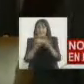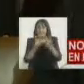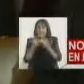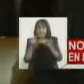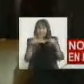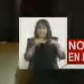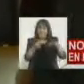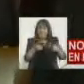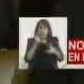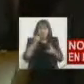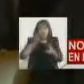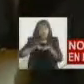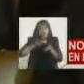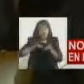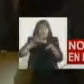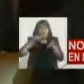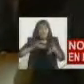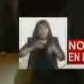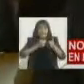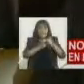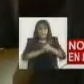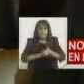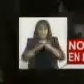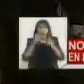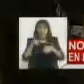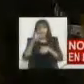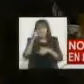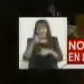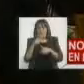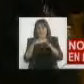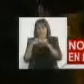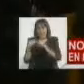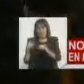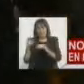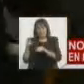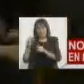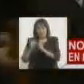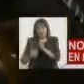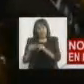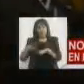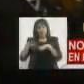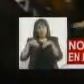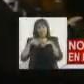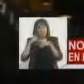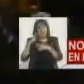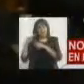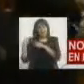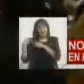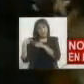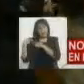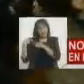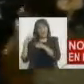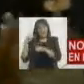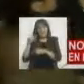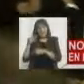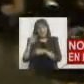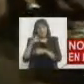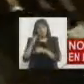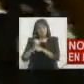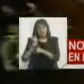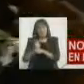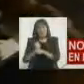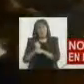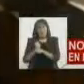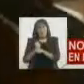sitio, comprueben, presionen porque Nicaragua finalmente asuma la responsabilidad de un